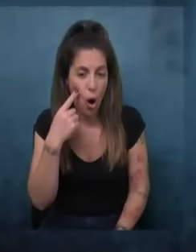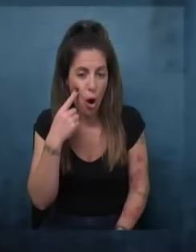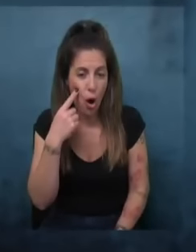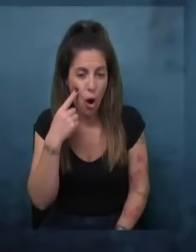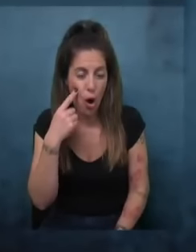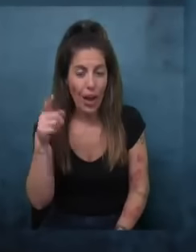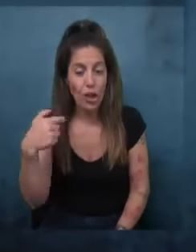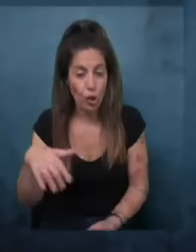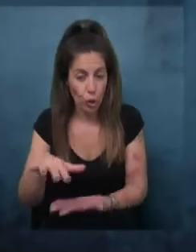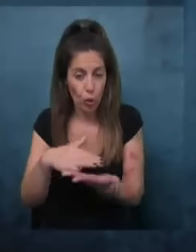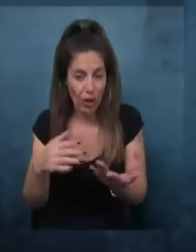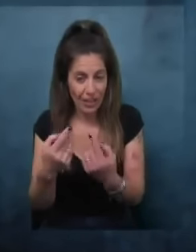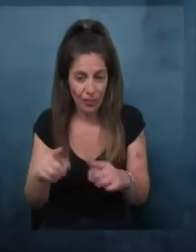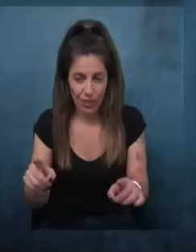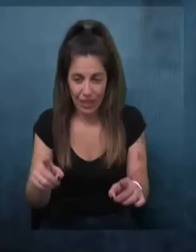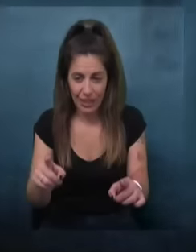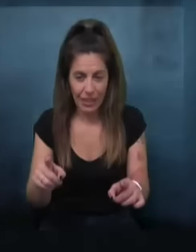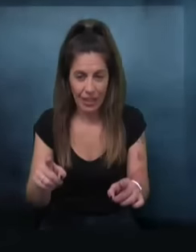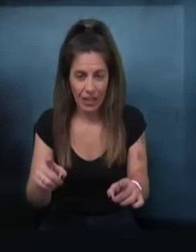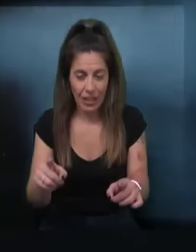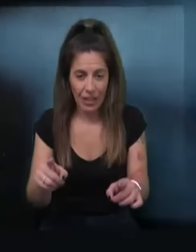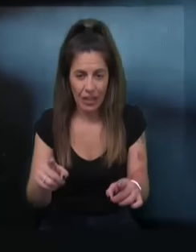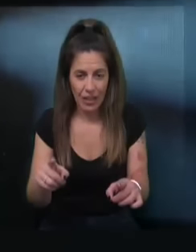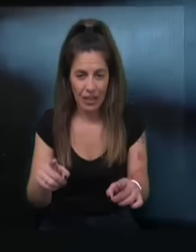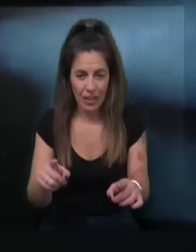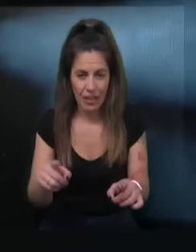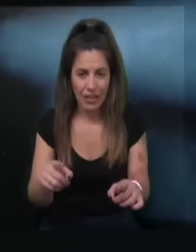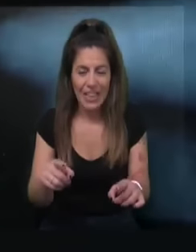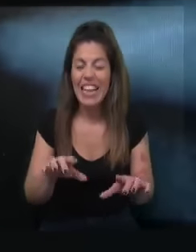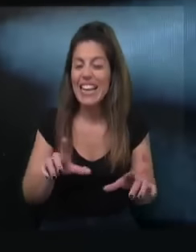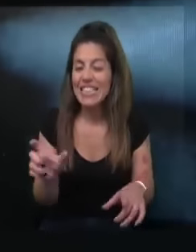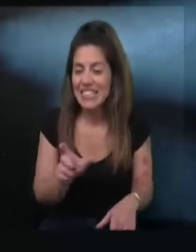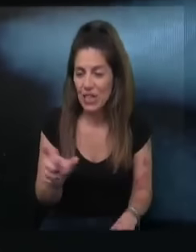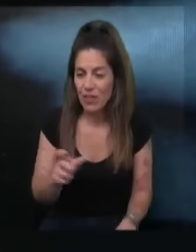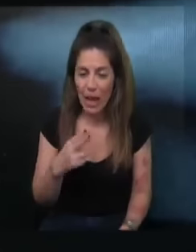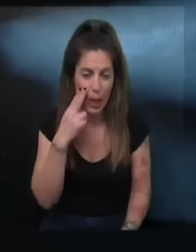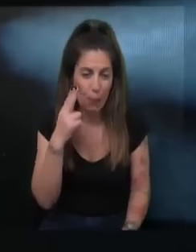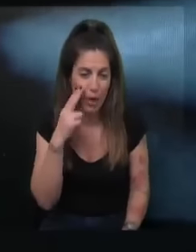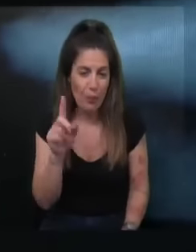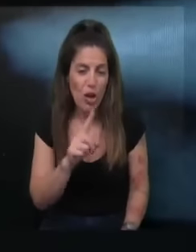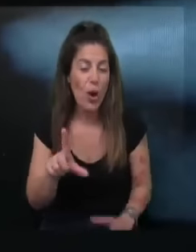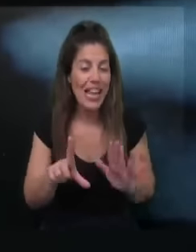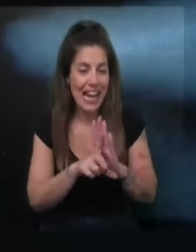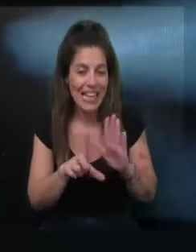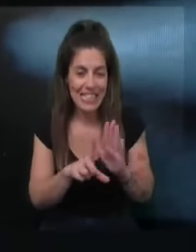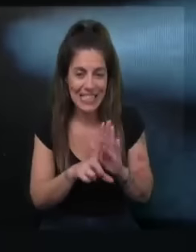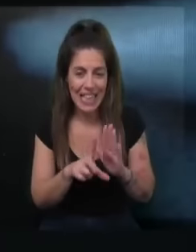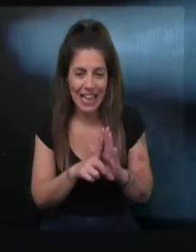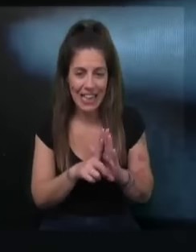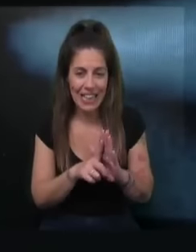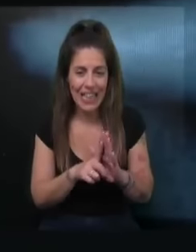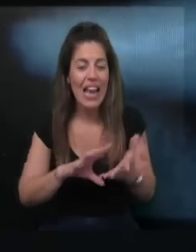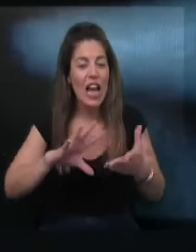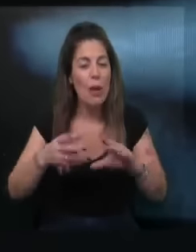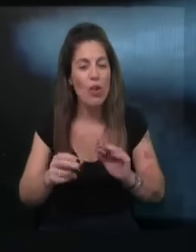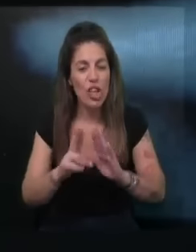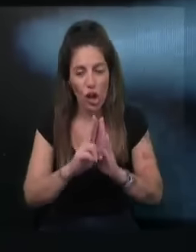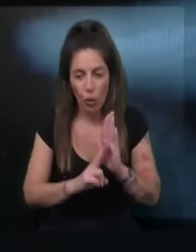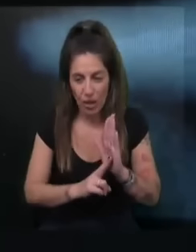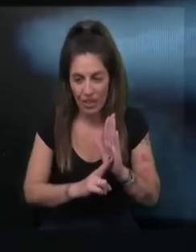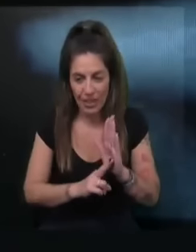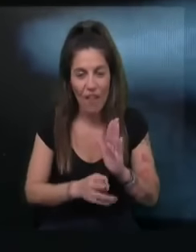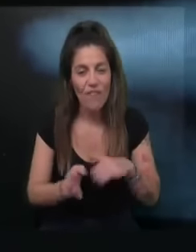eh en Colorado no pasa igual que en Uruguay quiere decir que el problema no es legalizar sino Qué modelo regulatorio